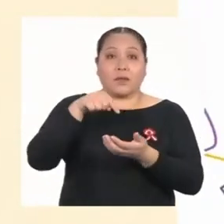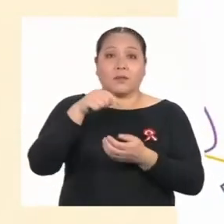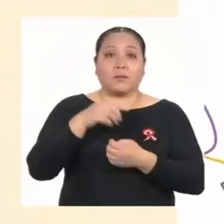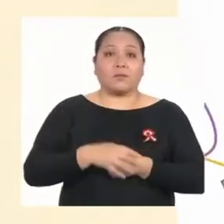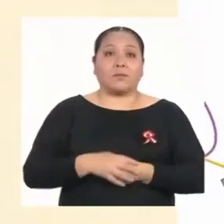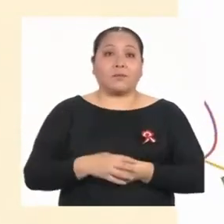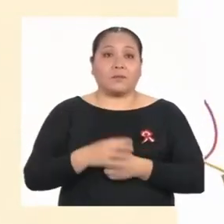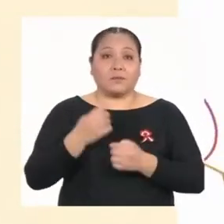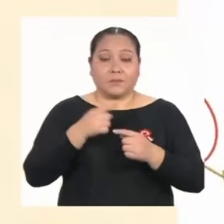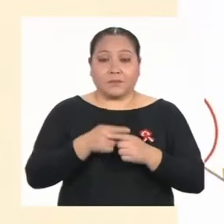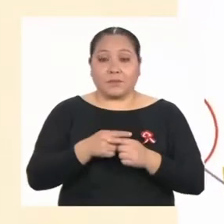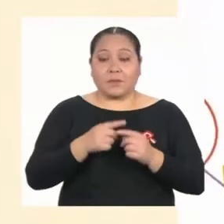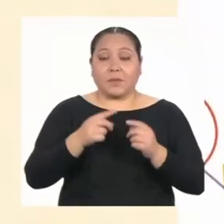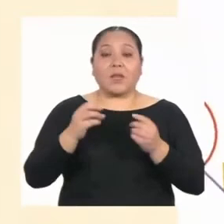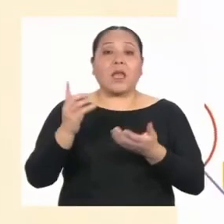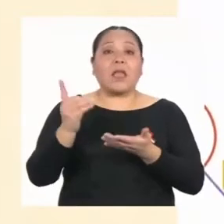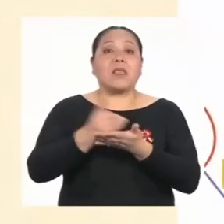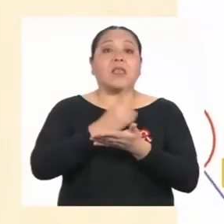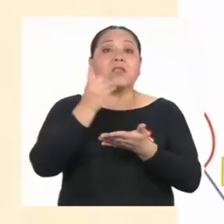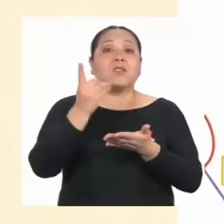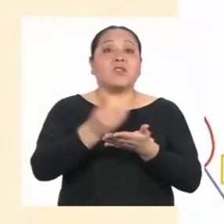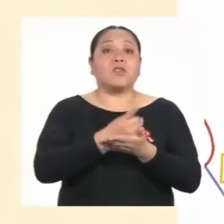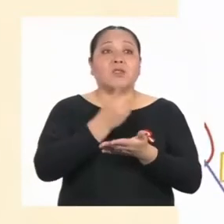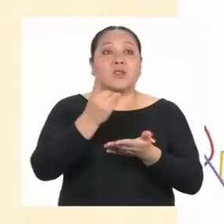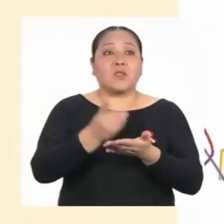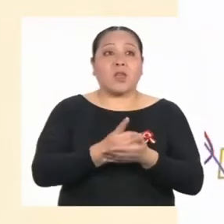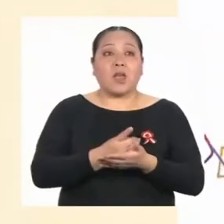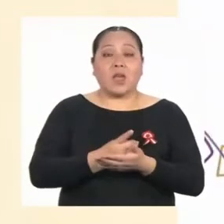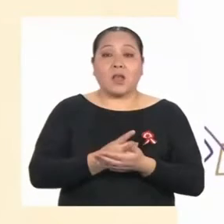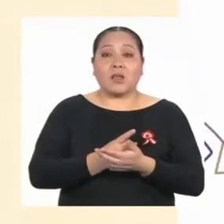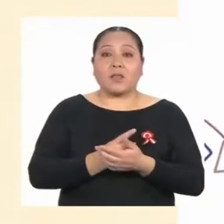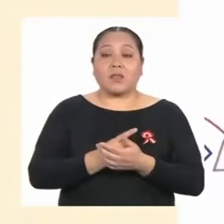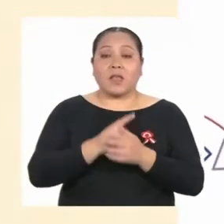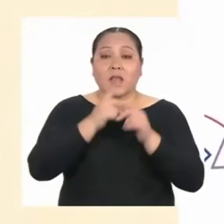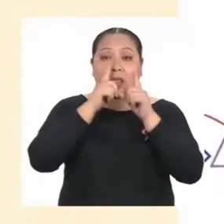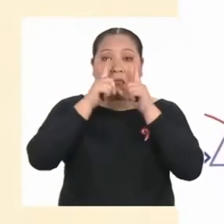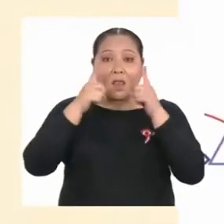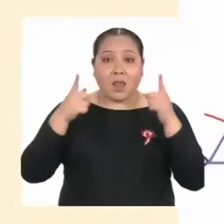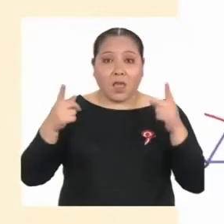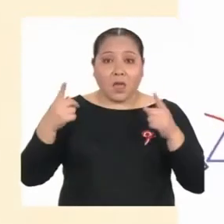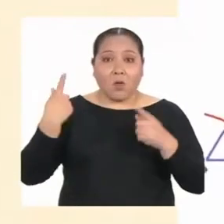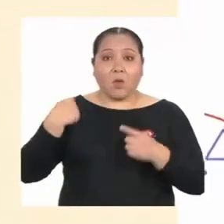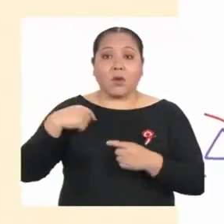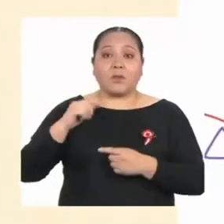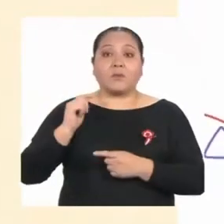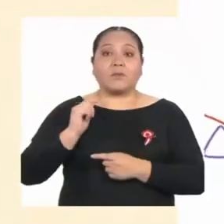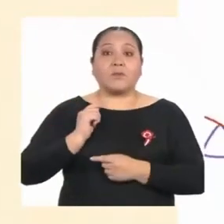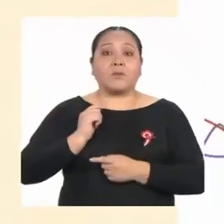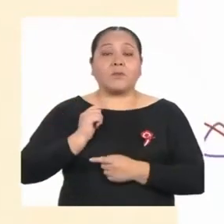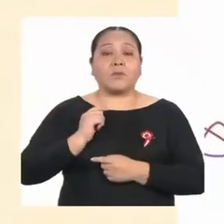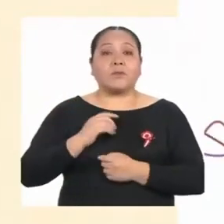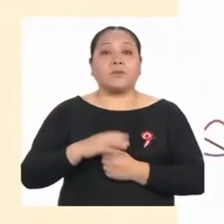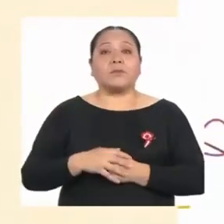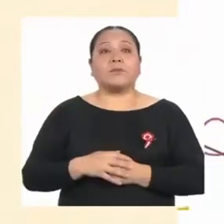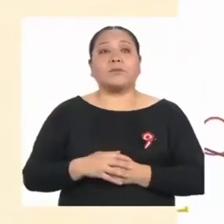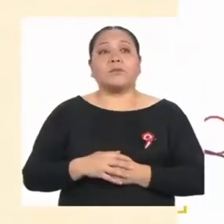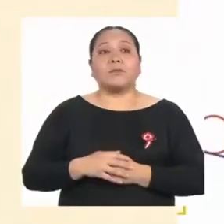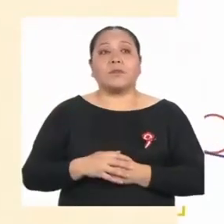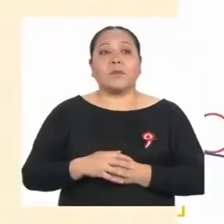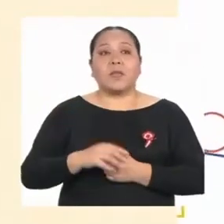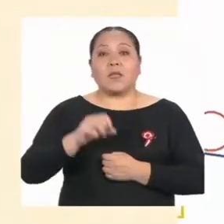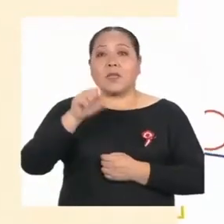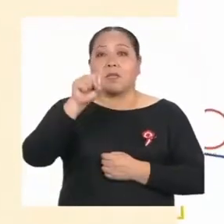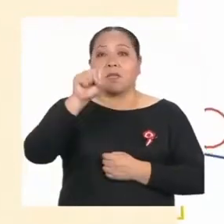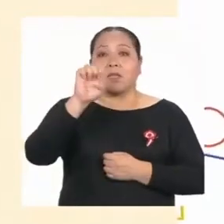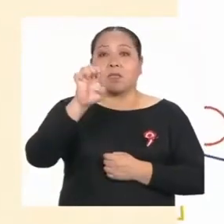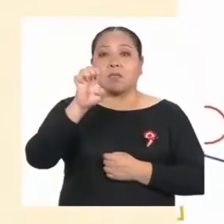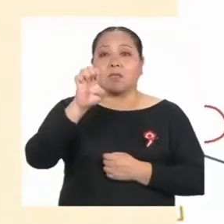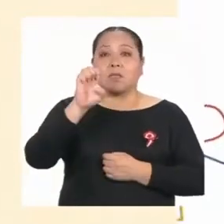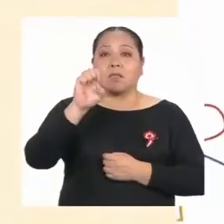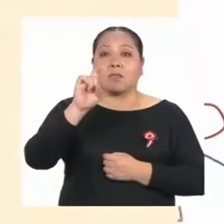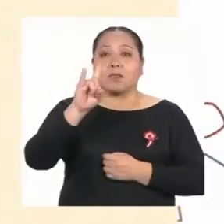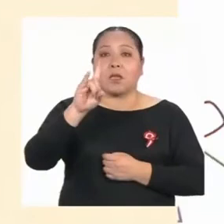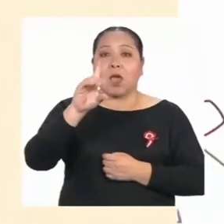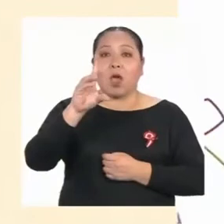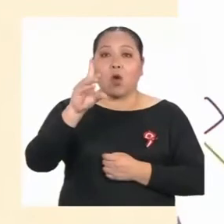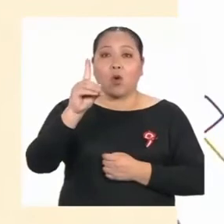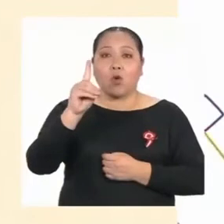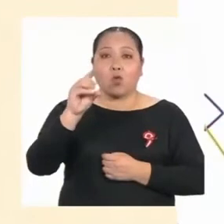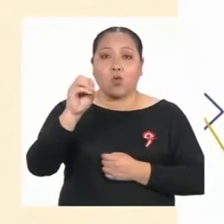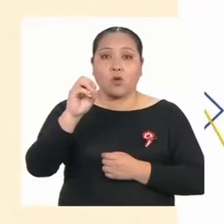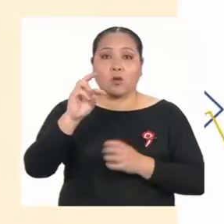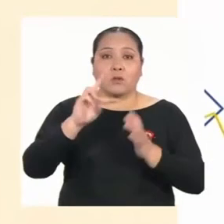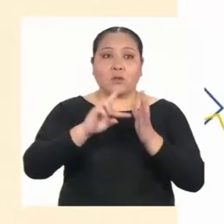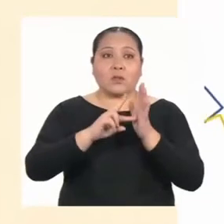Según el diccionario de la Real Academia de la Lengua Española, pseudo significa falso. Es